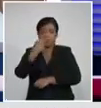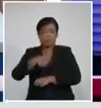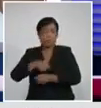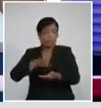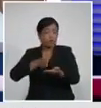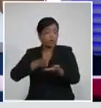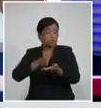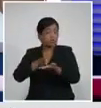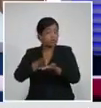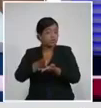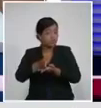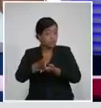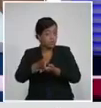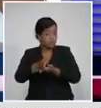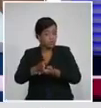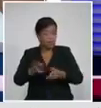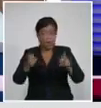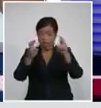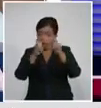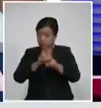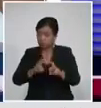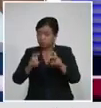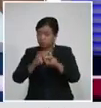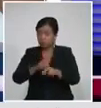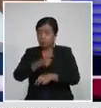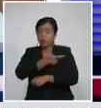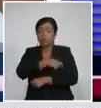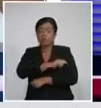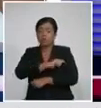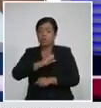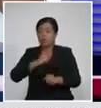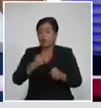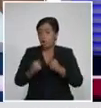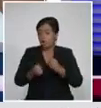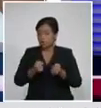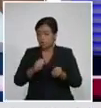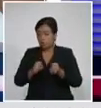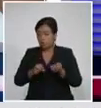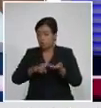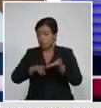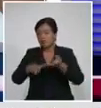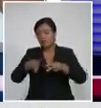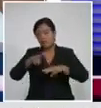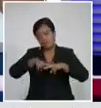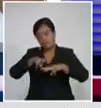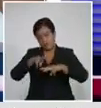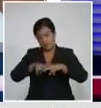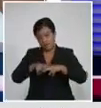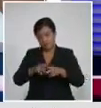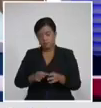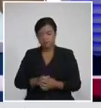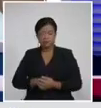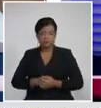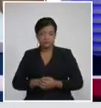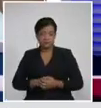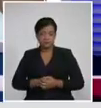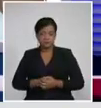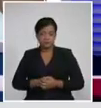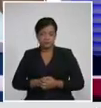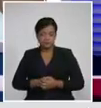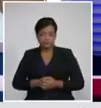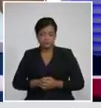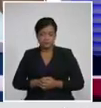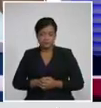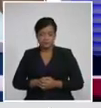de intervención poblacional igual controlado en lo que es la provincia de La Habana. De la cual aún no tenemos